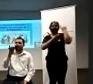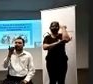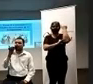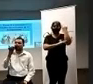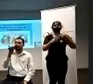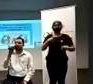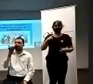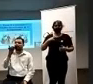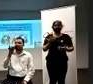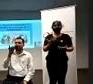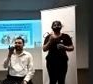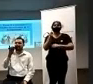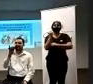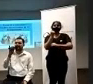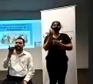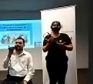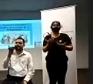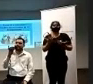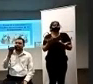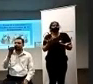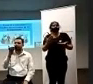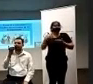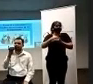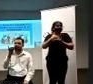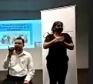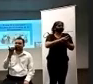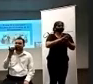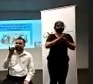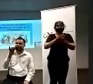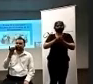hago como 10 o 11 consultas y ahí entendí que tenía que vacunar.